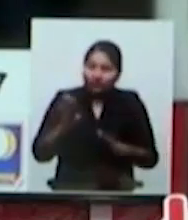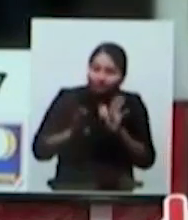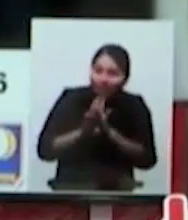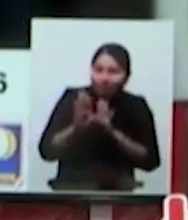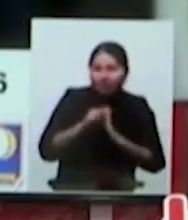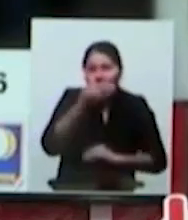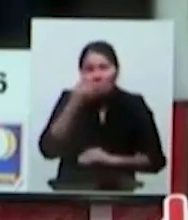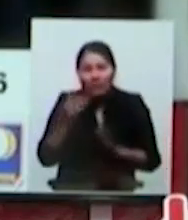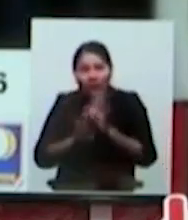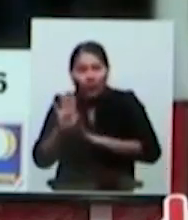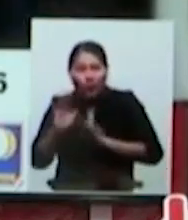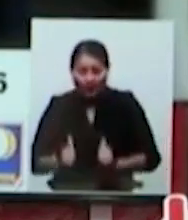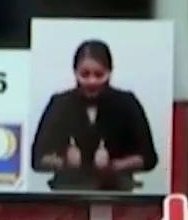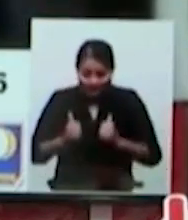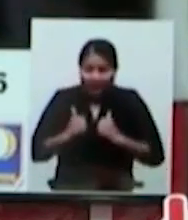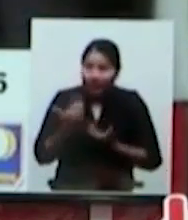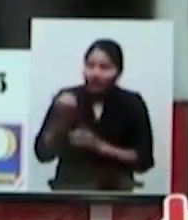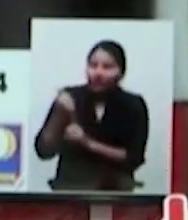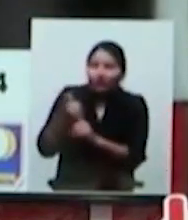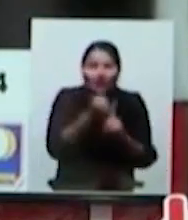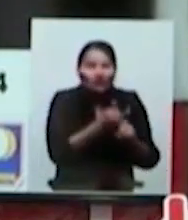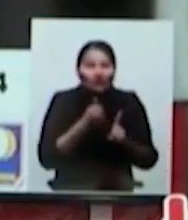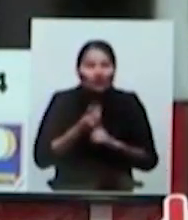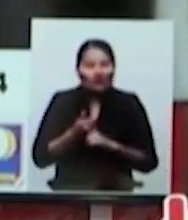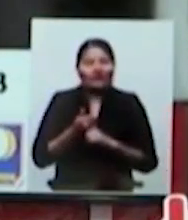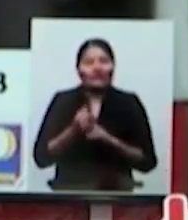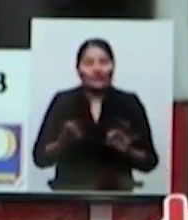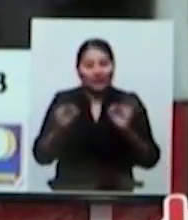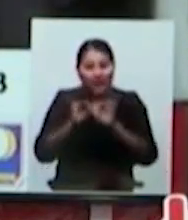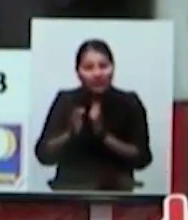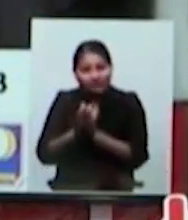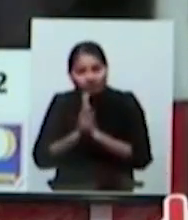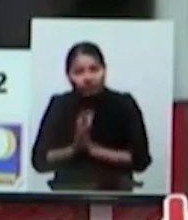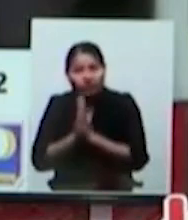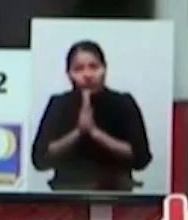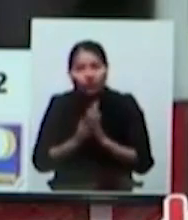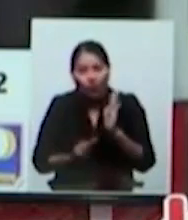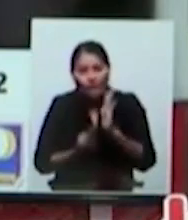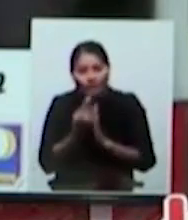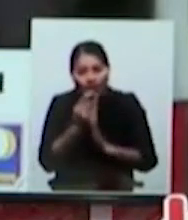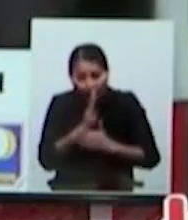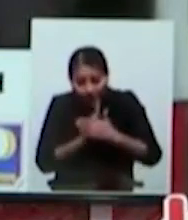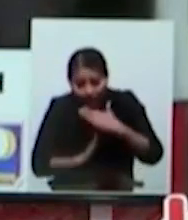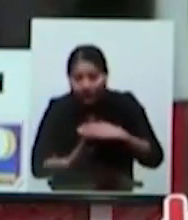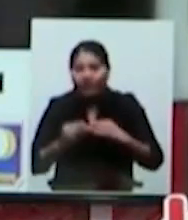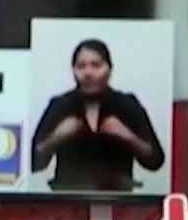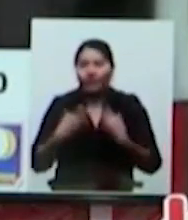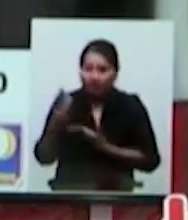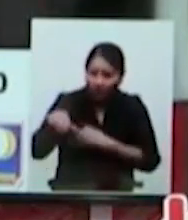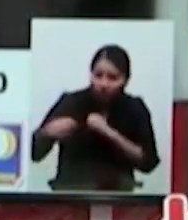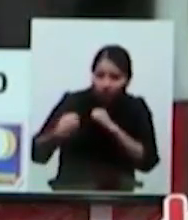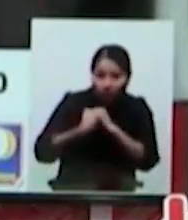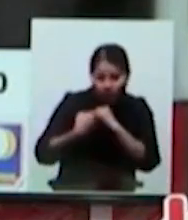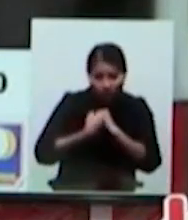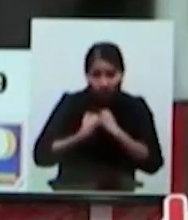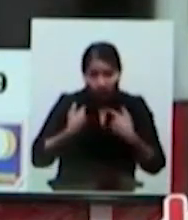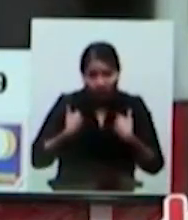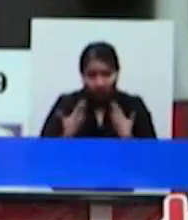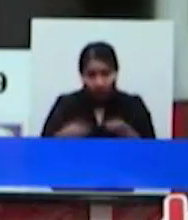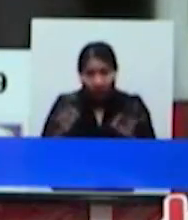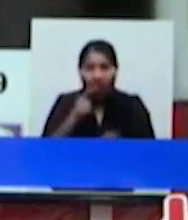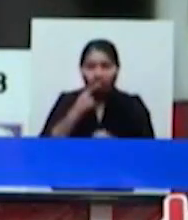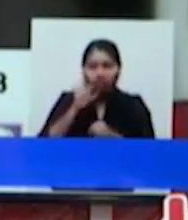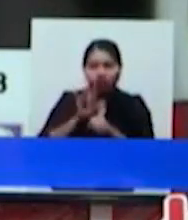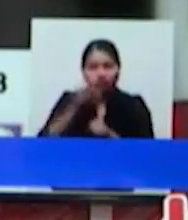triste realidad. Lo siento por él, pero es la verdad. Damas y caballeros, gracias por acompañarnos en